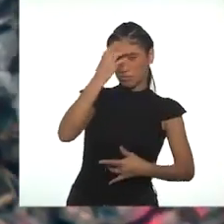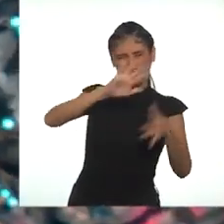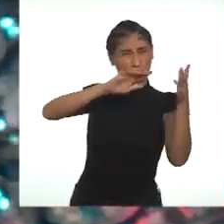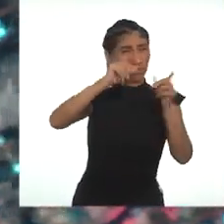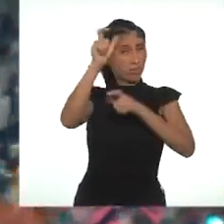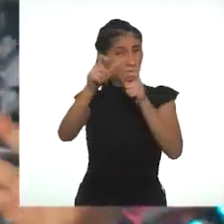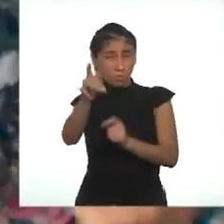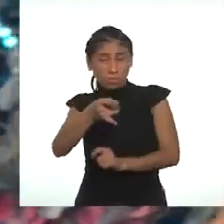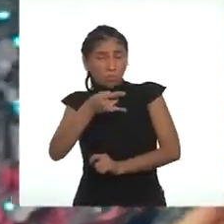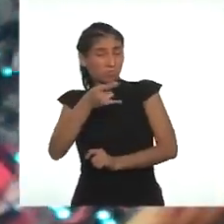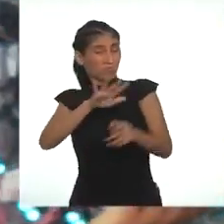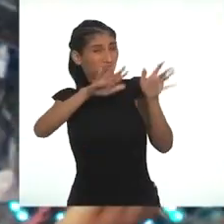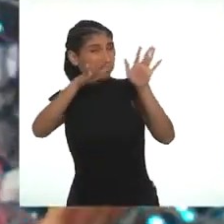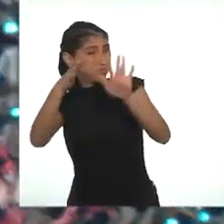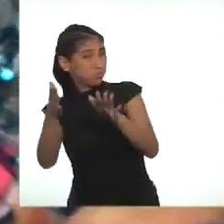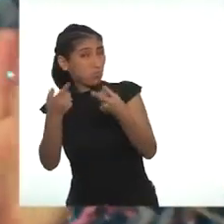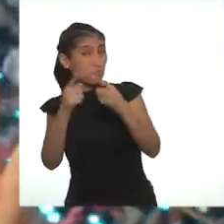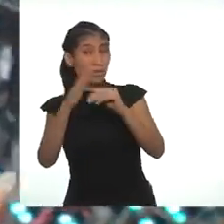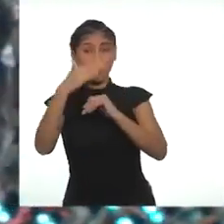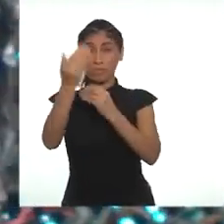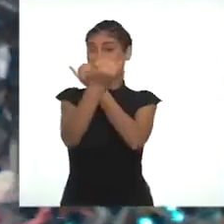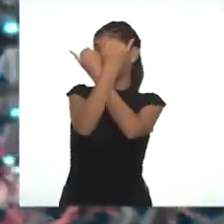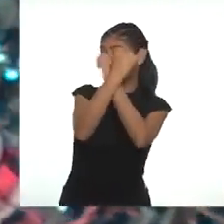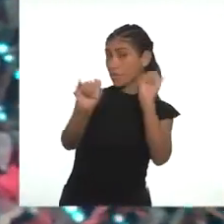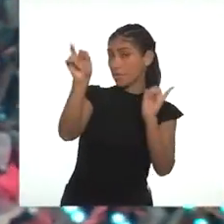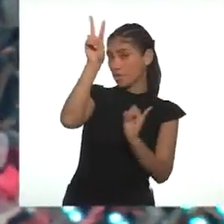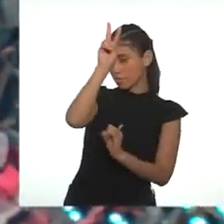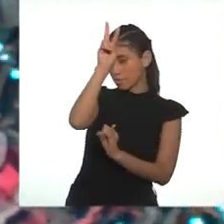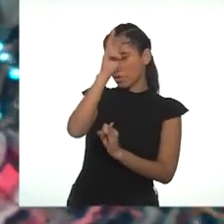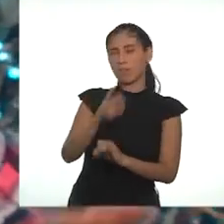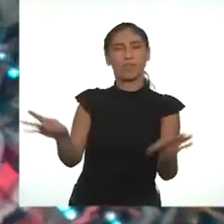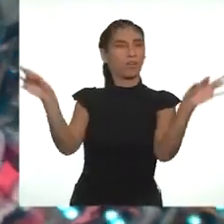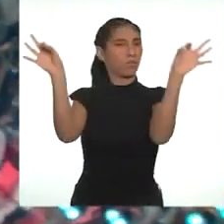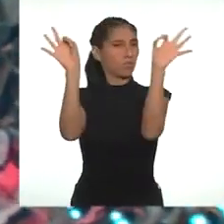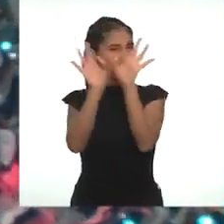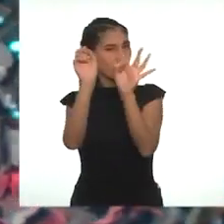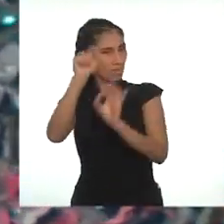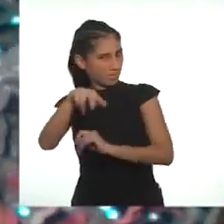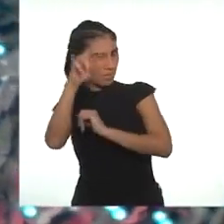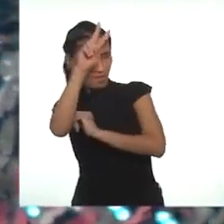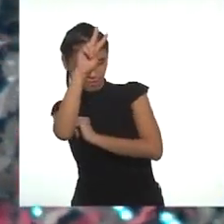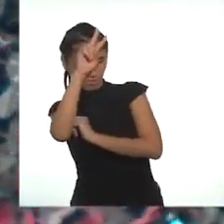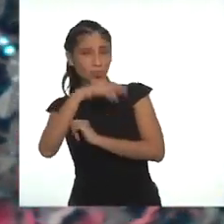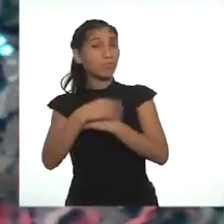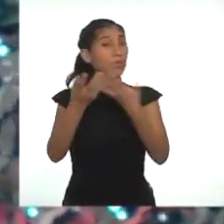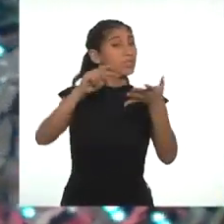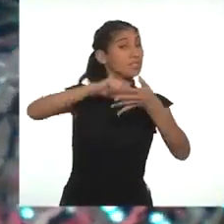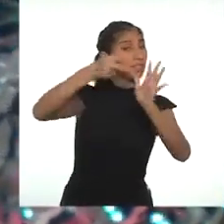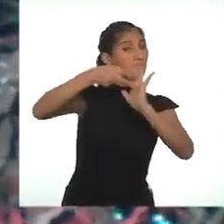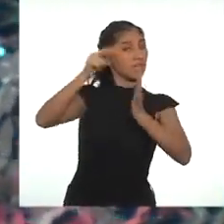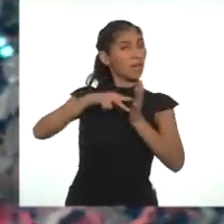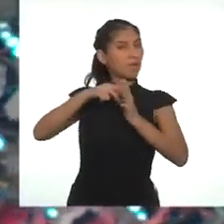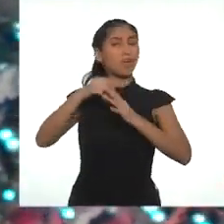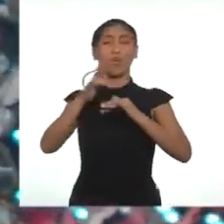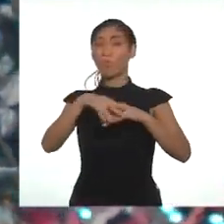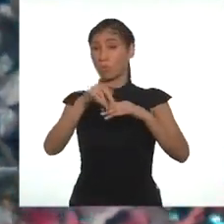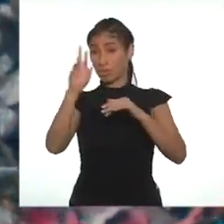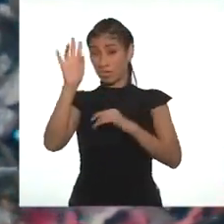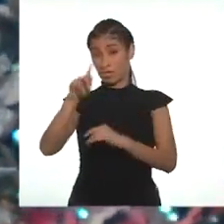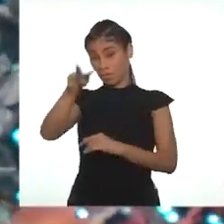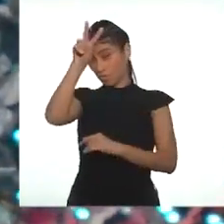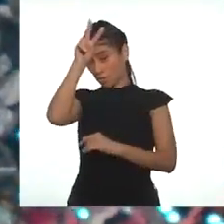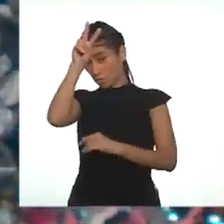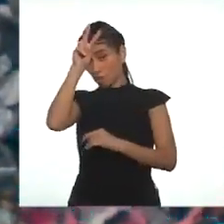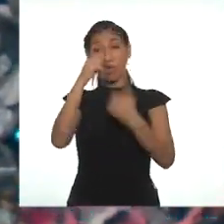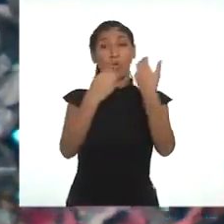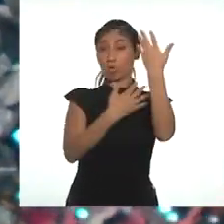Sin embargo, la independencia del Perú fue un paso muy importante para nuestro país, pues significaba la ruptura del Perú